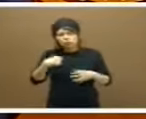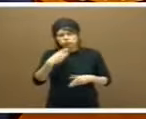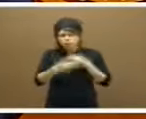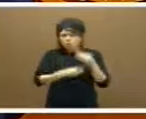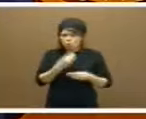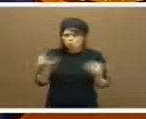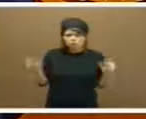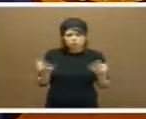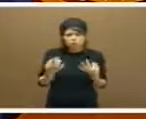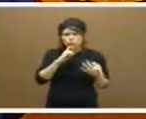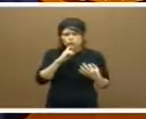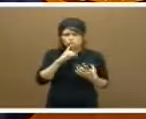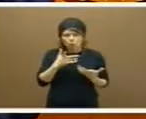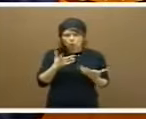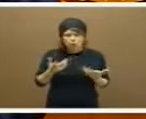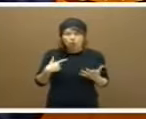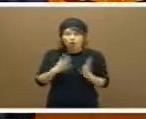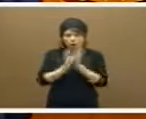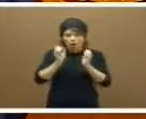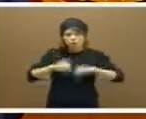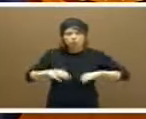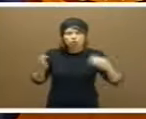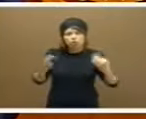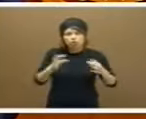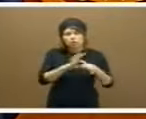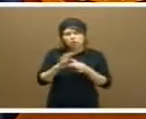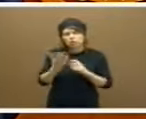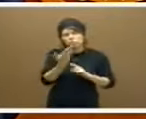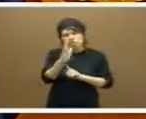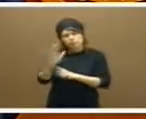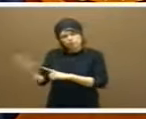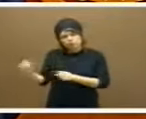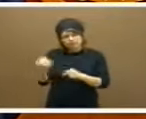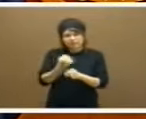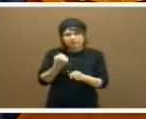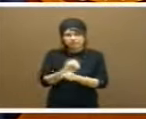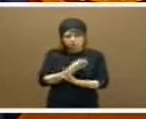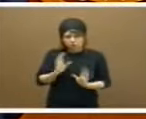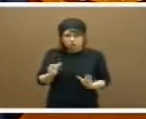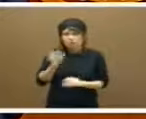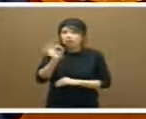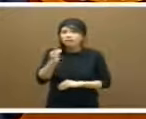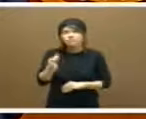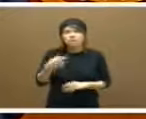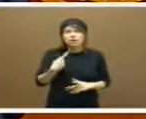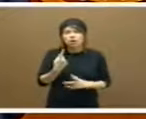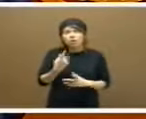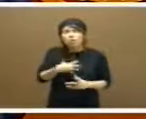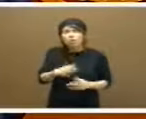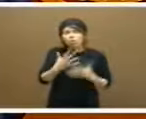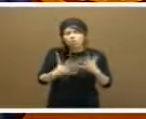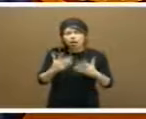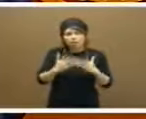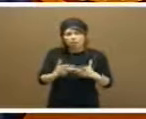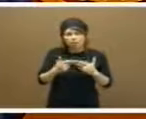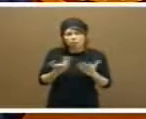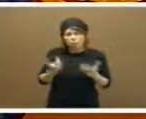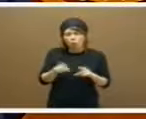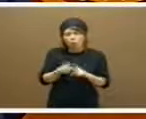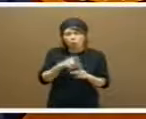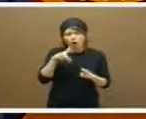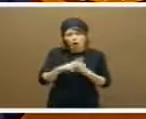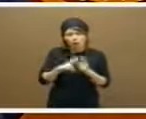hecho totalmente de acuerdo con los representantes de los trabajadores. Es verdad que quizás la Administración tenía que haberse dotado de